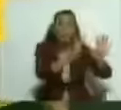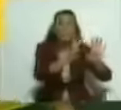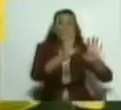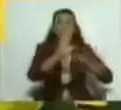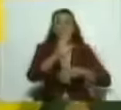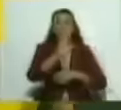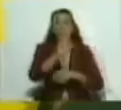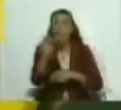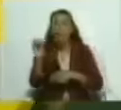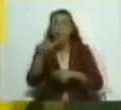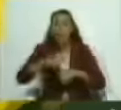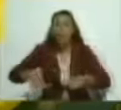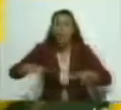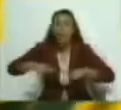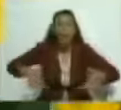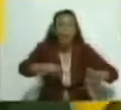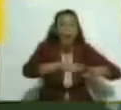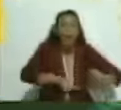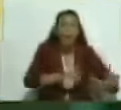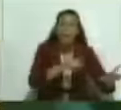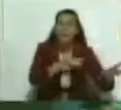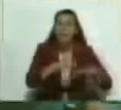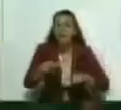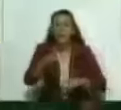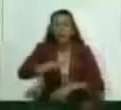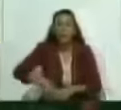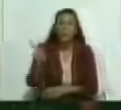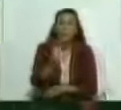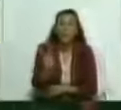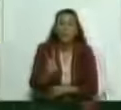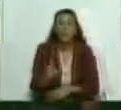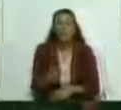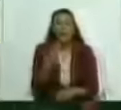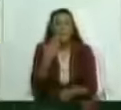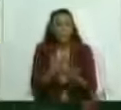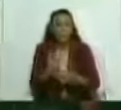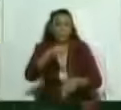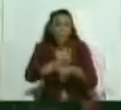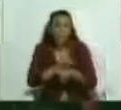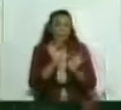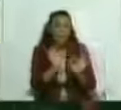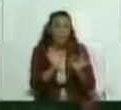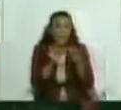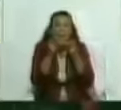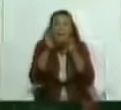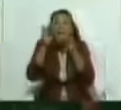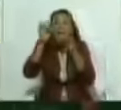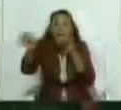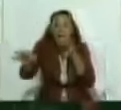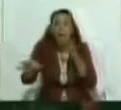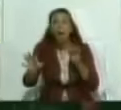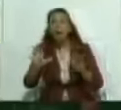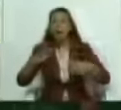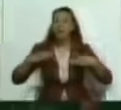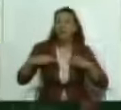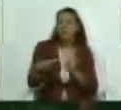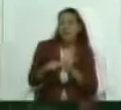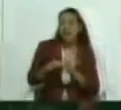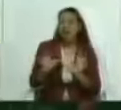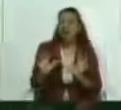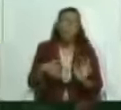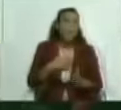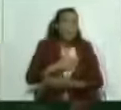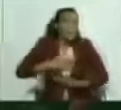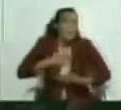puntos itinerantes habilitados en todo el territorio nacional, sobre todo en sitios de esparcimiento público, para que el pueblo venezolano pueda